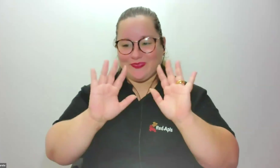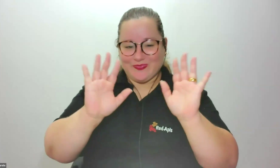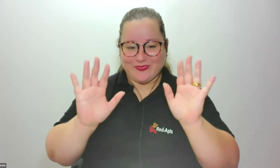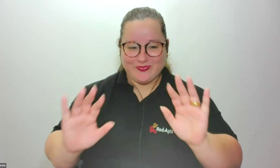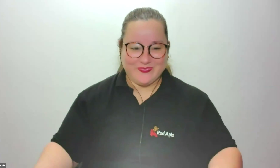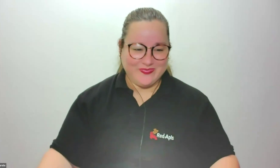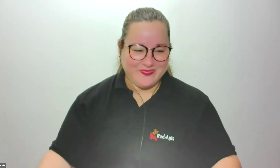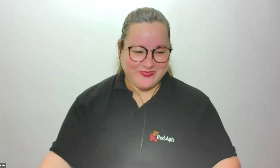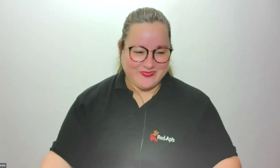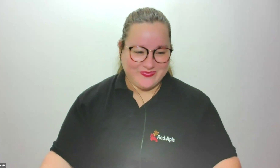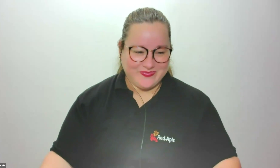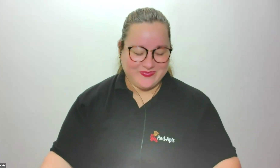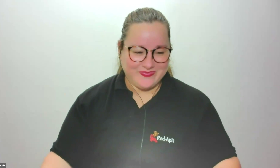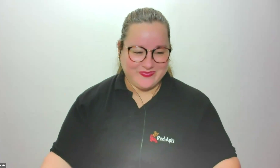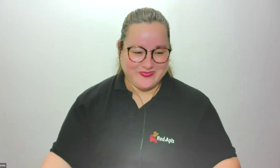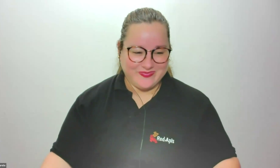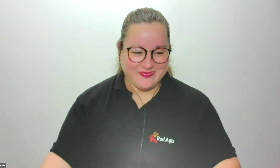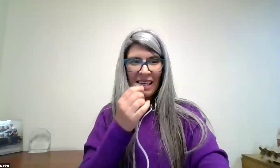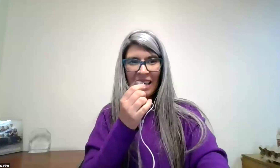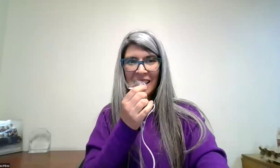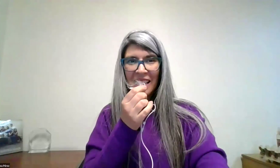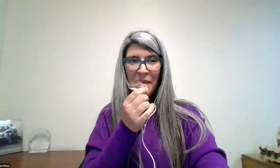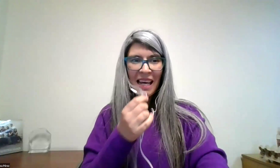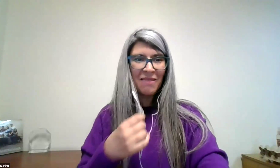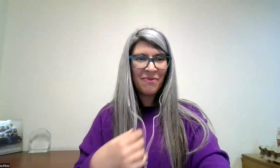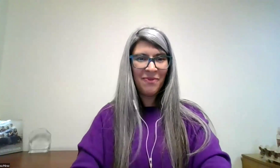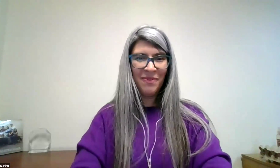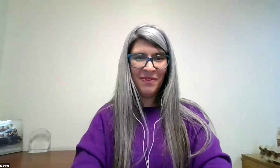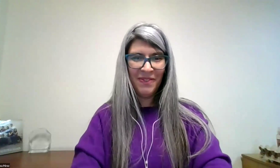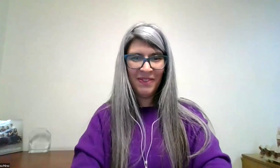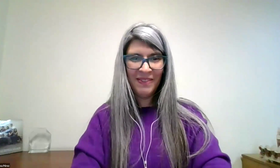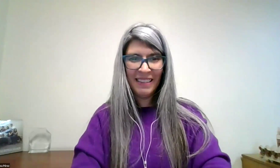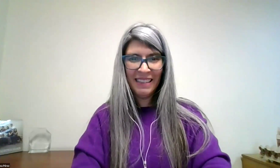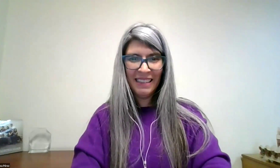gracias, me retiro. Gracias, Tamara.